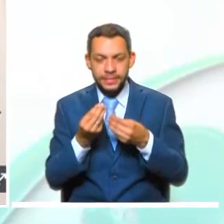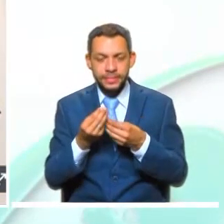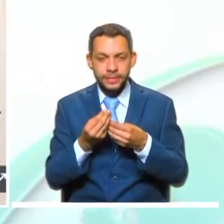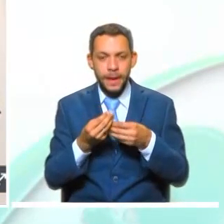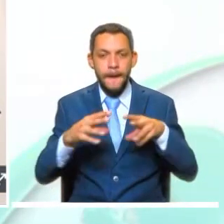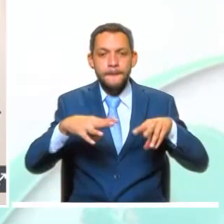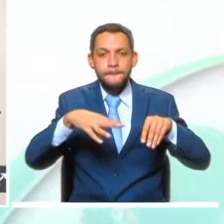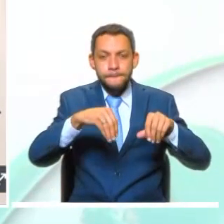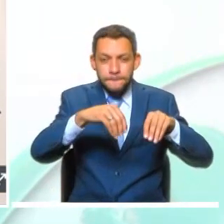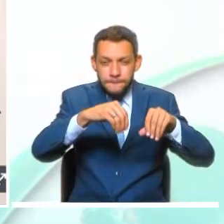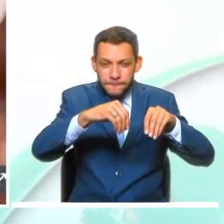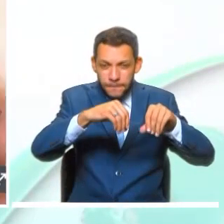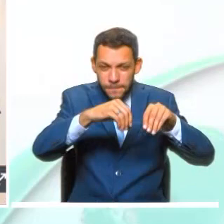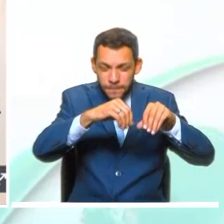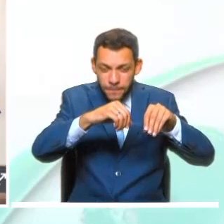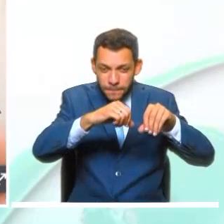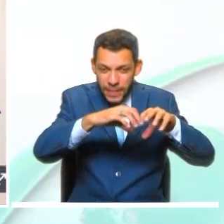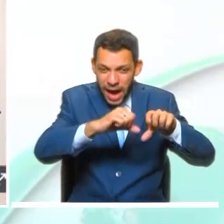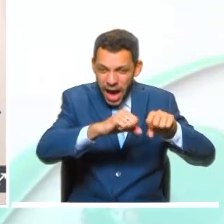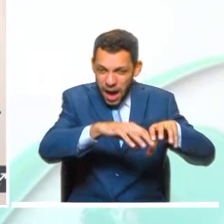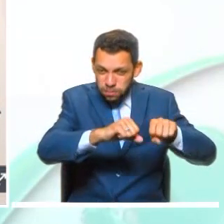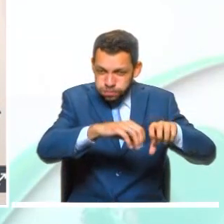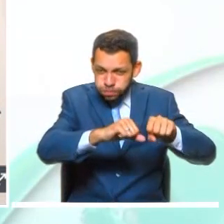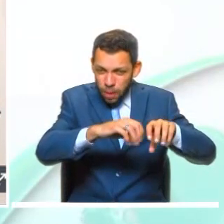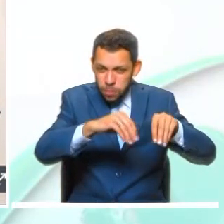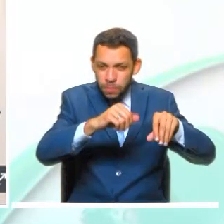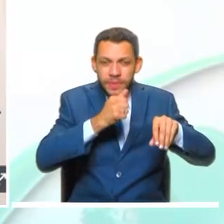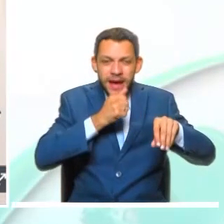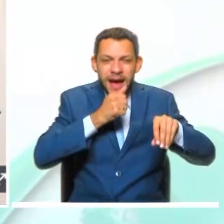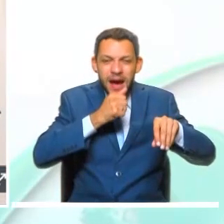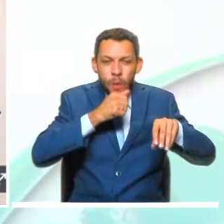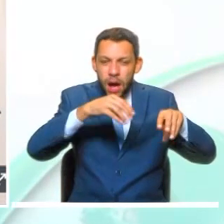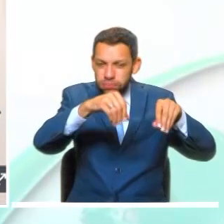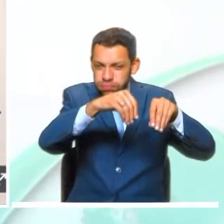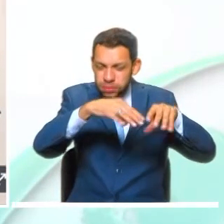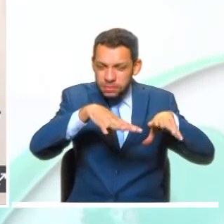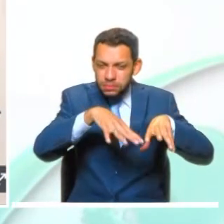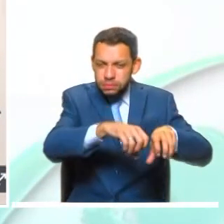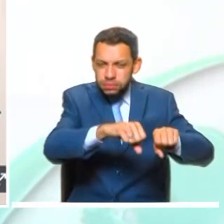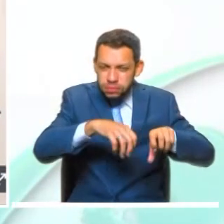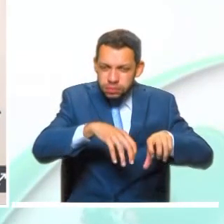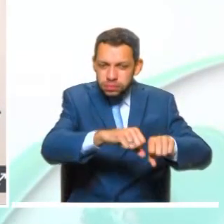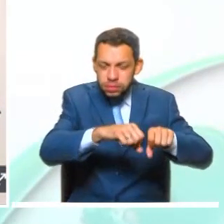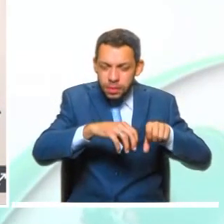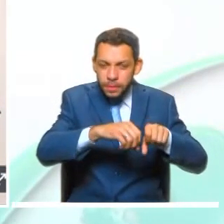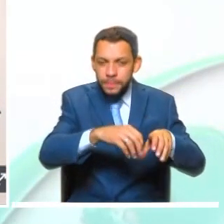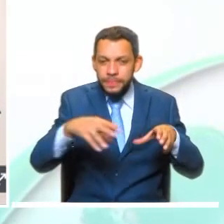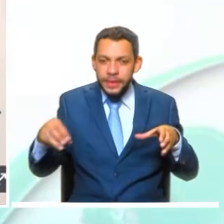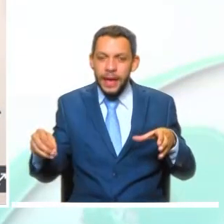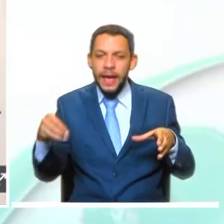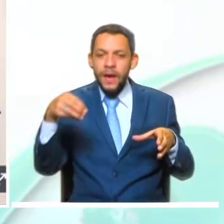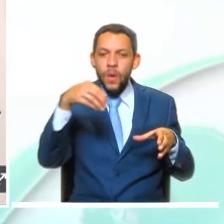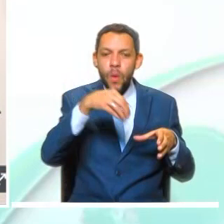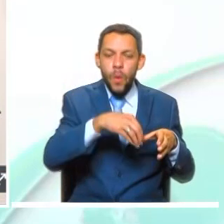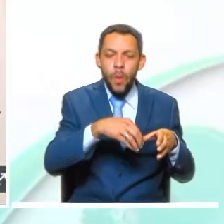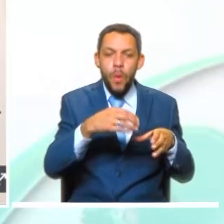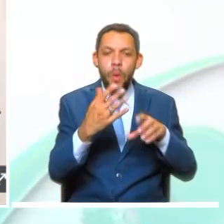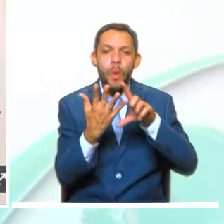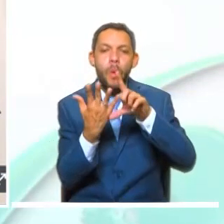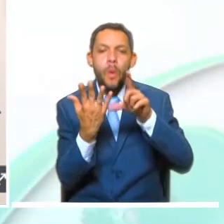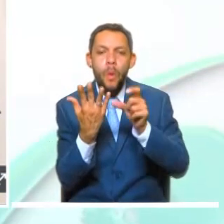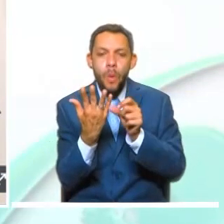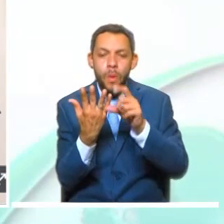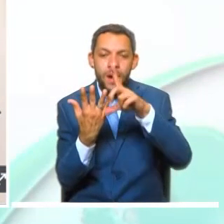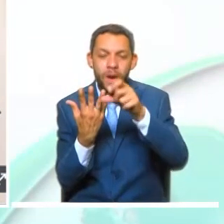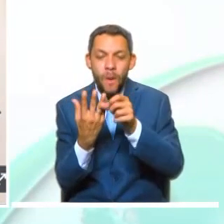decir barro colorado con el que hacen las tejas o del blanco barro y esto lo mezclaron con hojas de marihuana